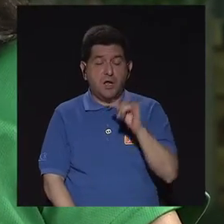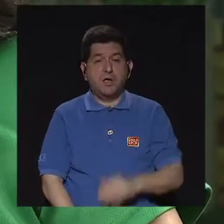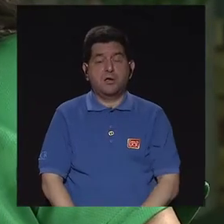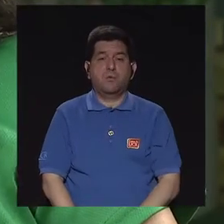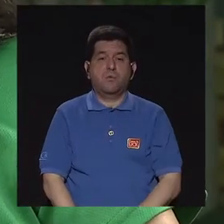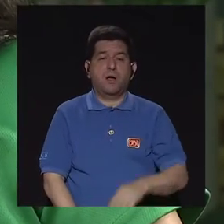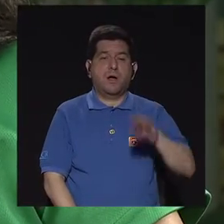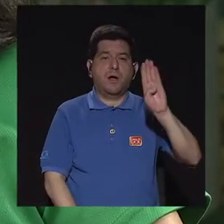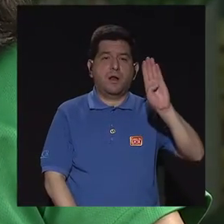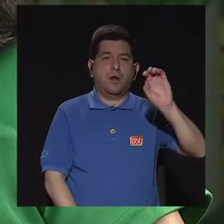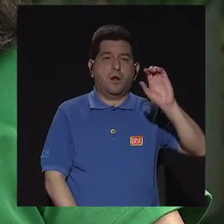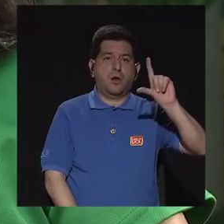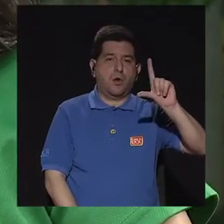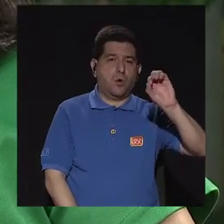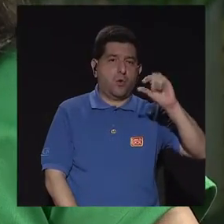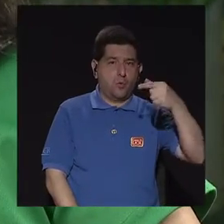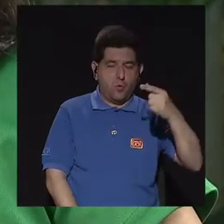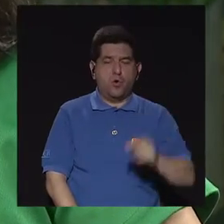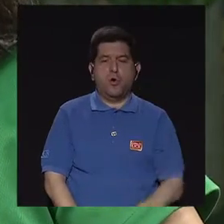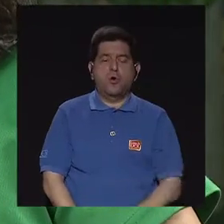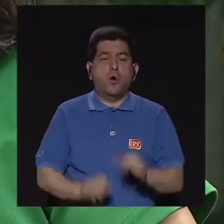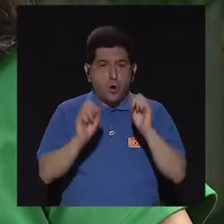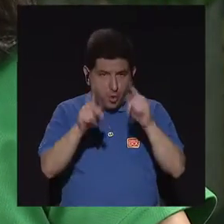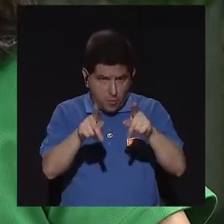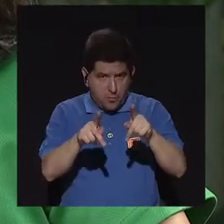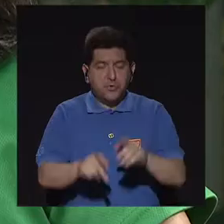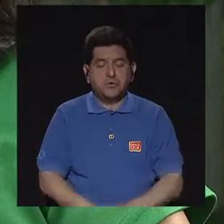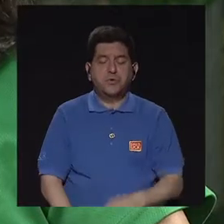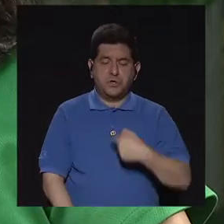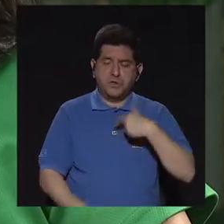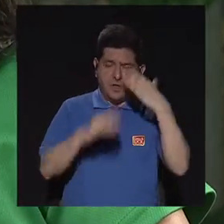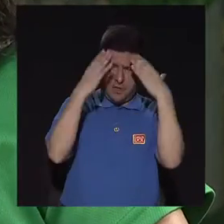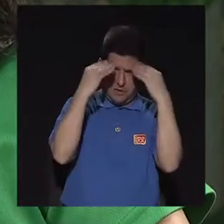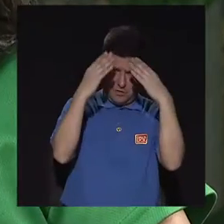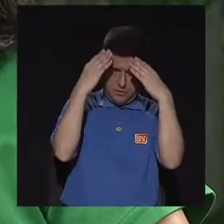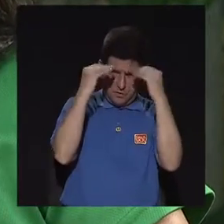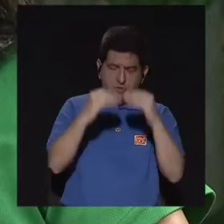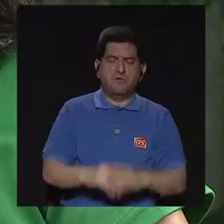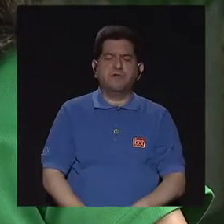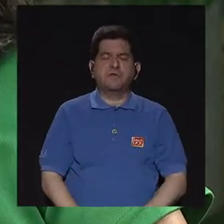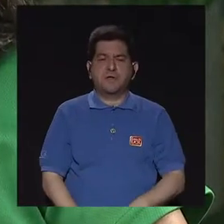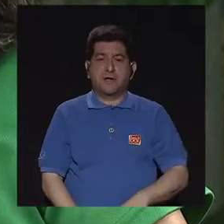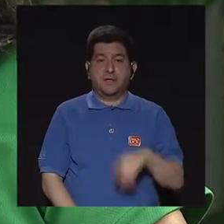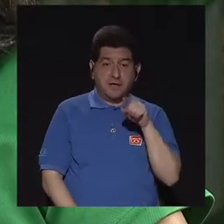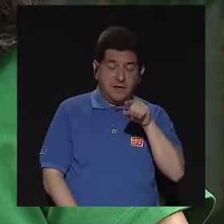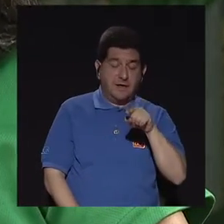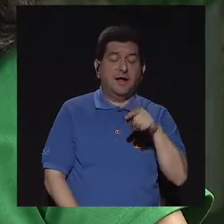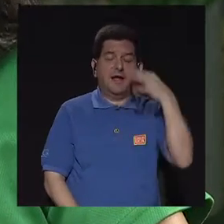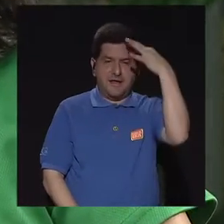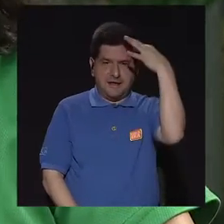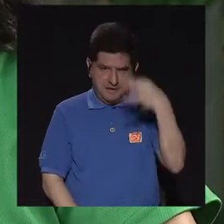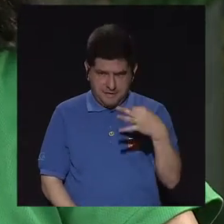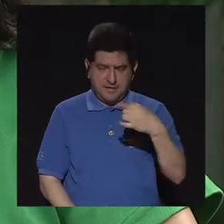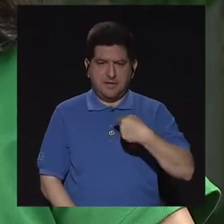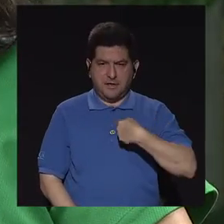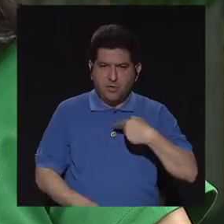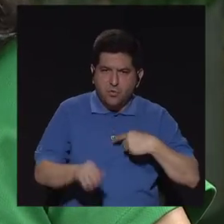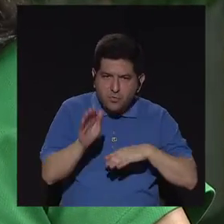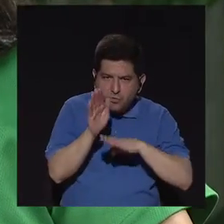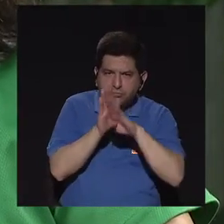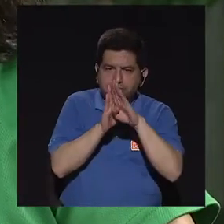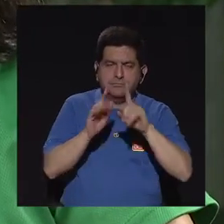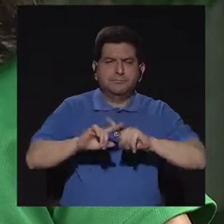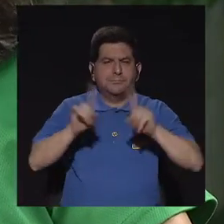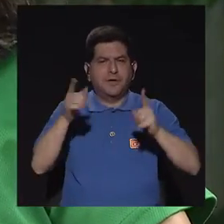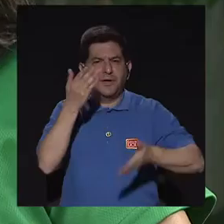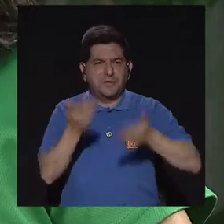también en los blogs, o sea, hay muchas más facilidades para uno tener información y formarse un criterio también. Entonces,